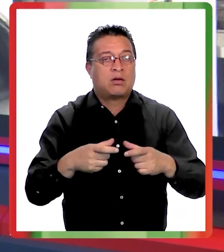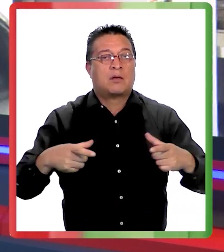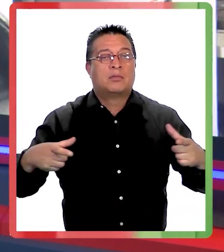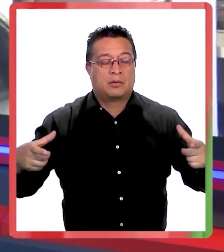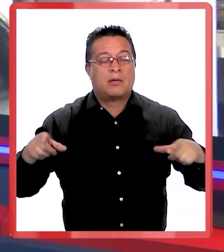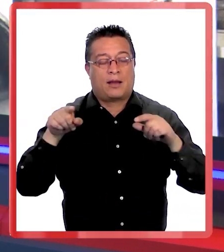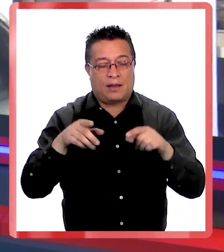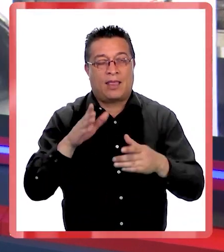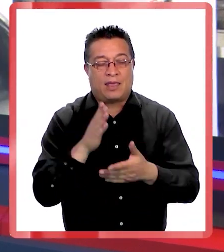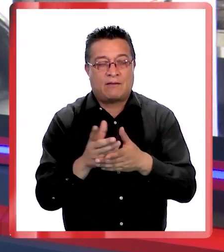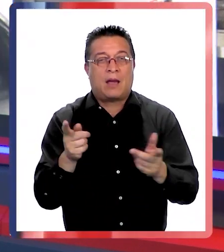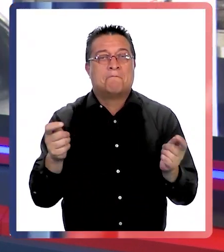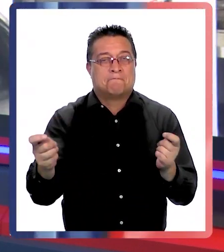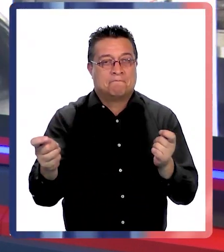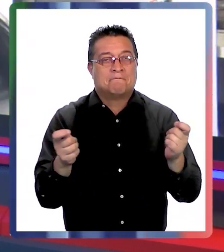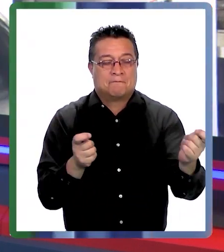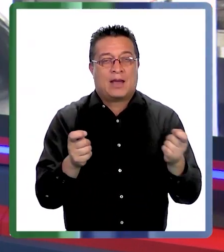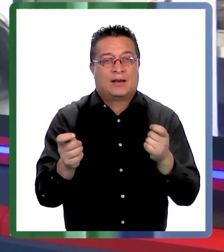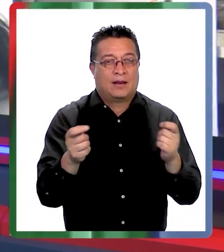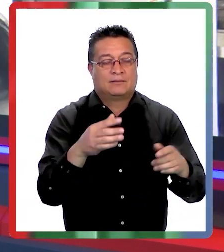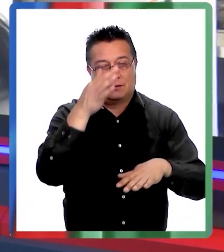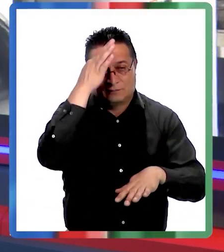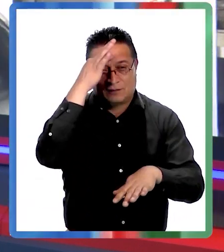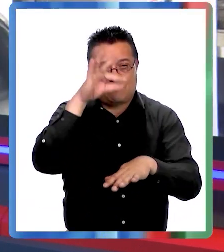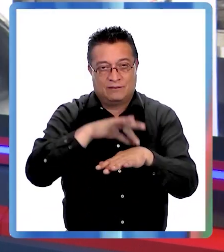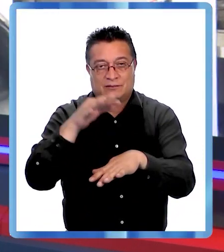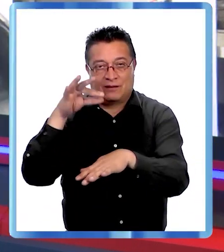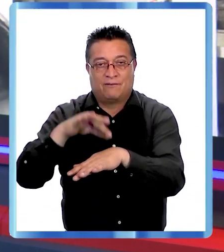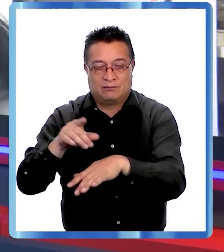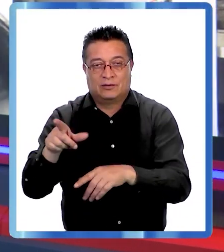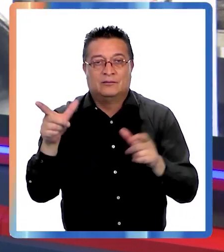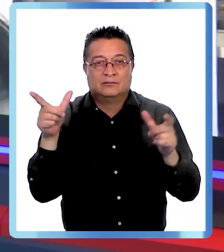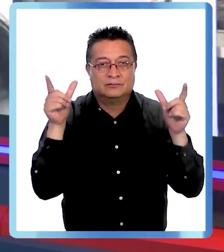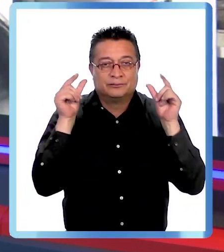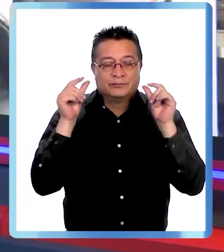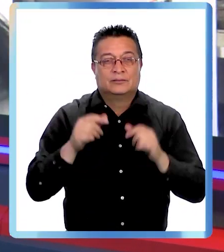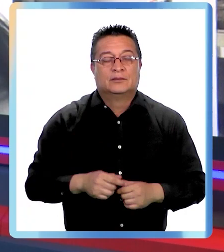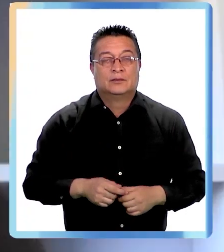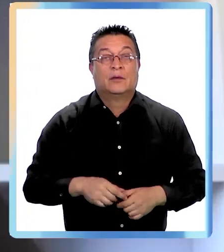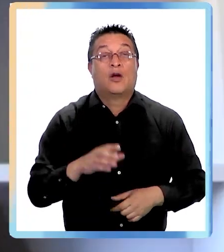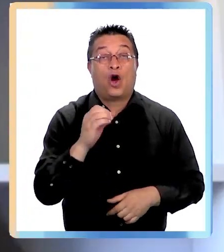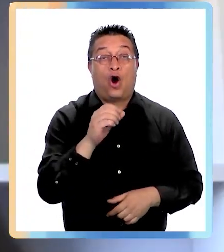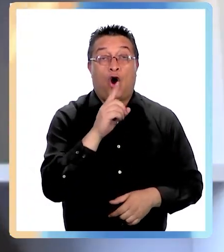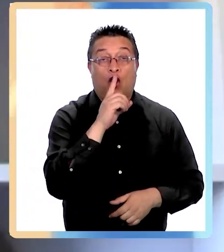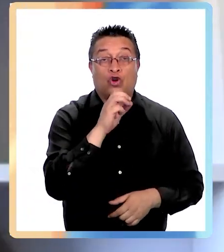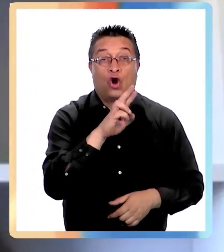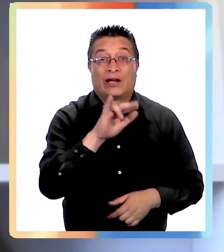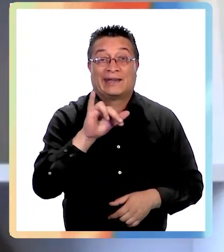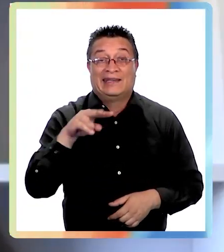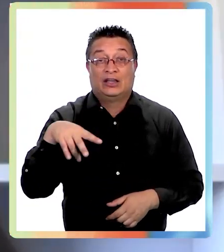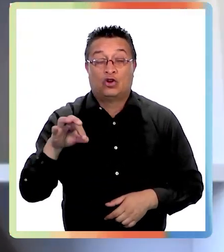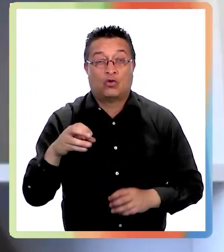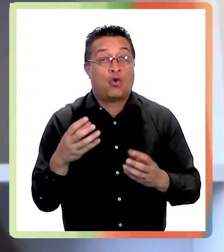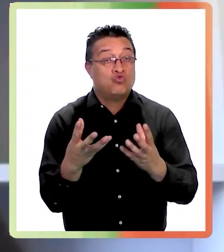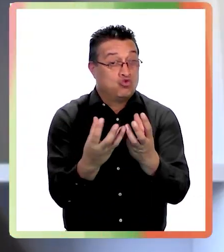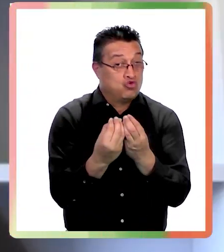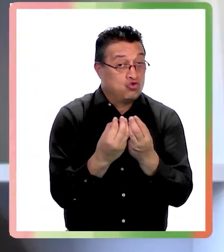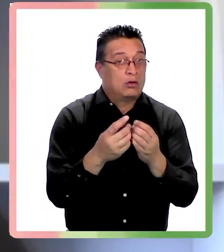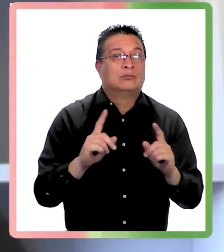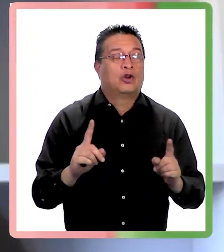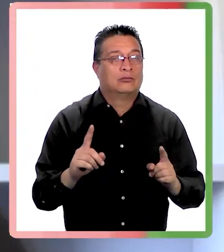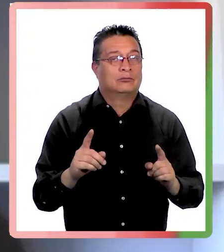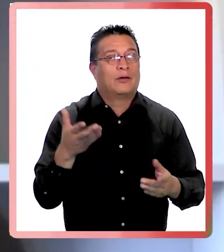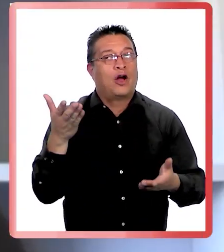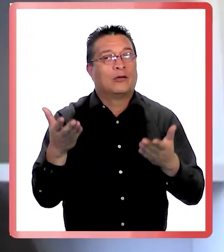deberíamos contar para tratar y manejar estas patologías? La verdad es que sí, otorrinos